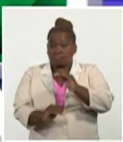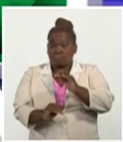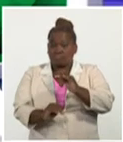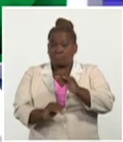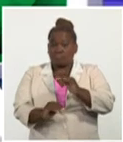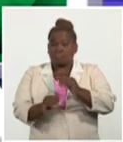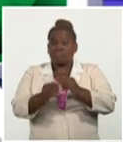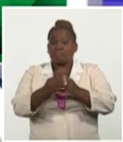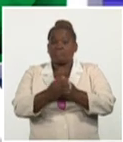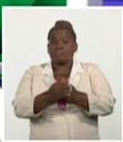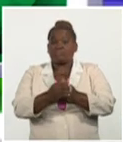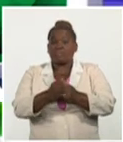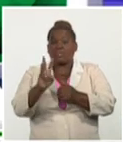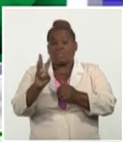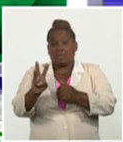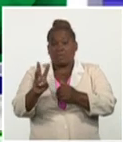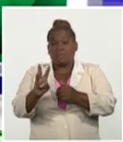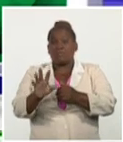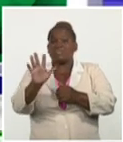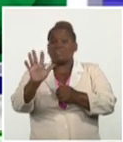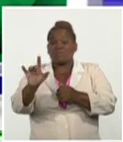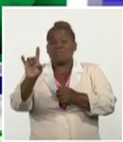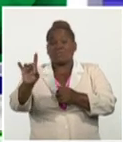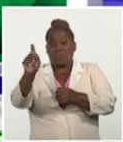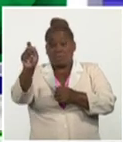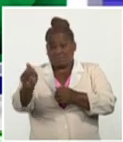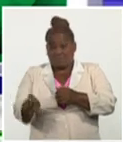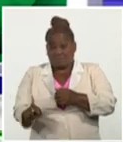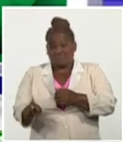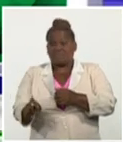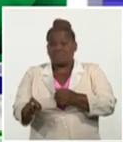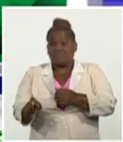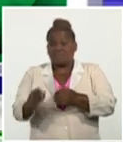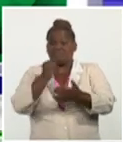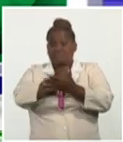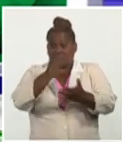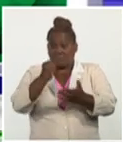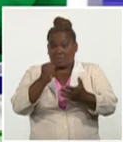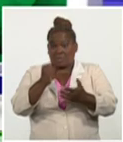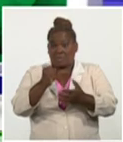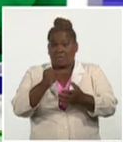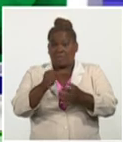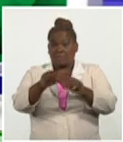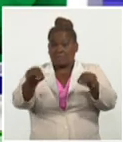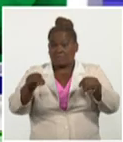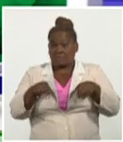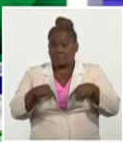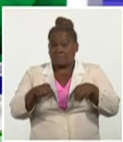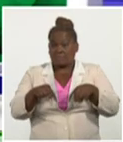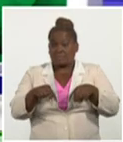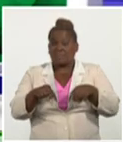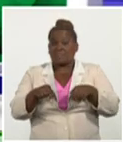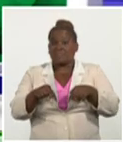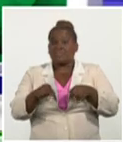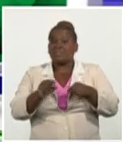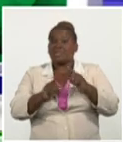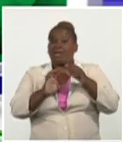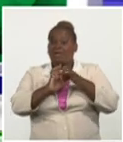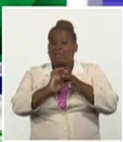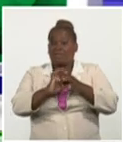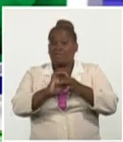muy elevada, 59 pacientes confirmados. Y lo que es más elevado, que de esos